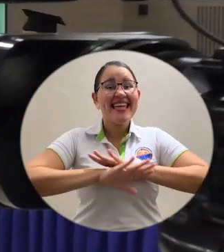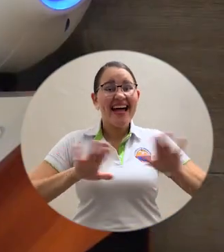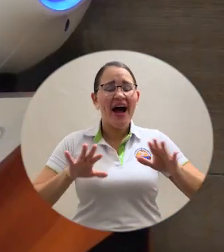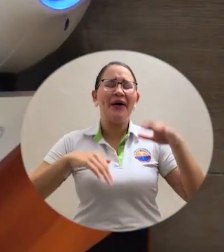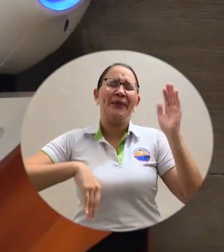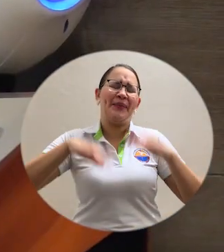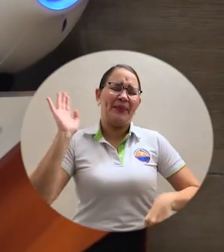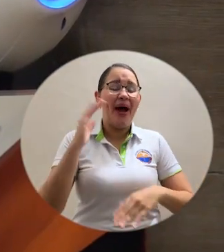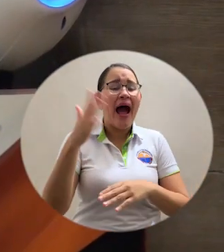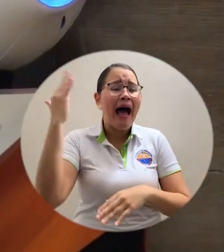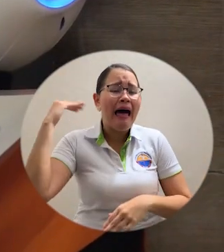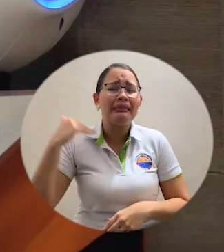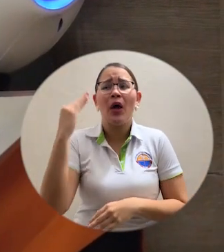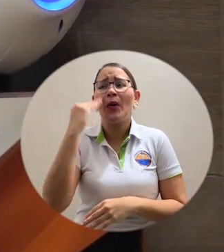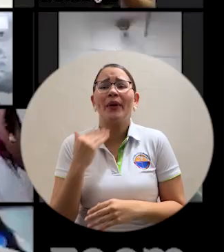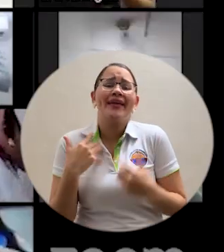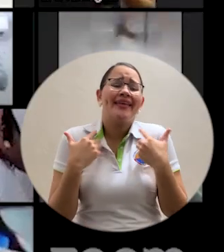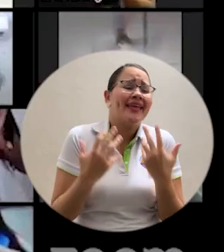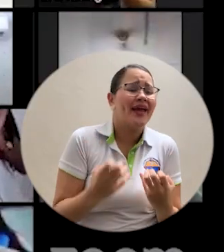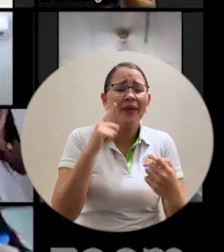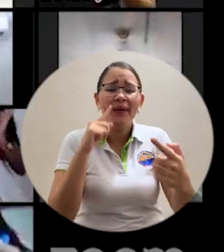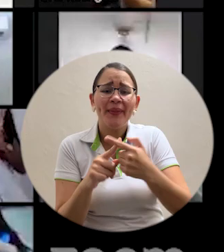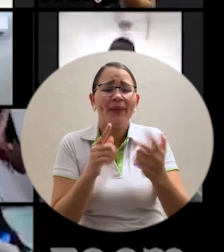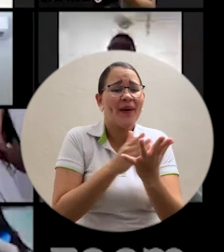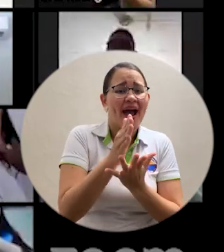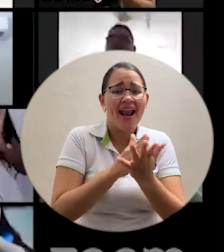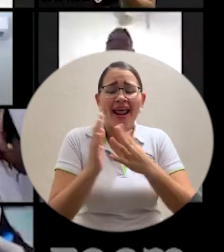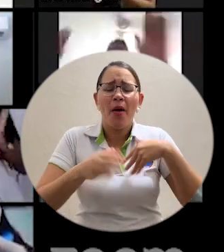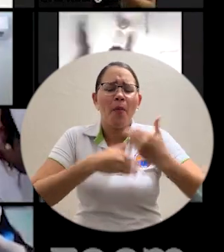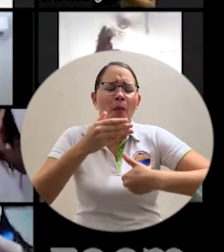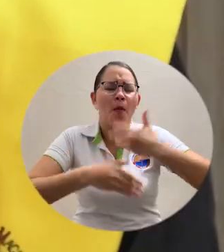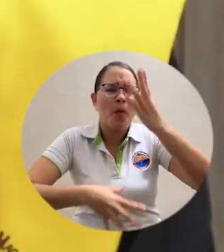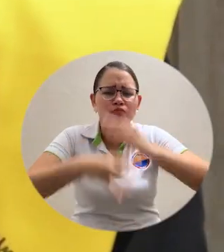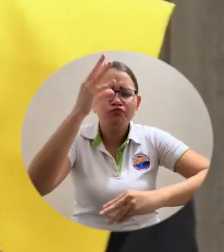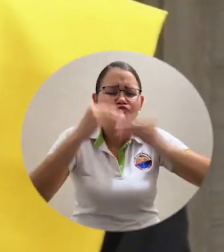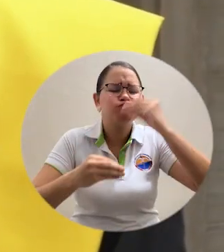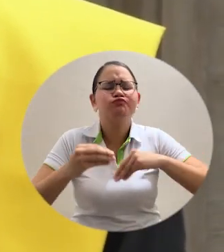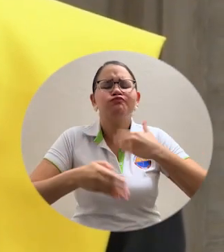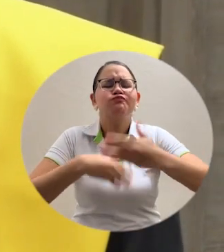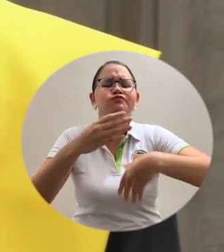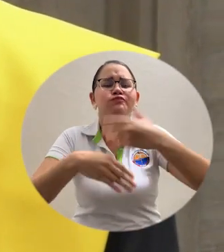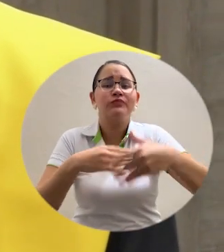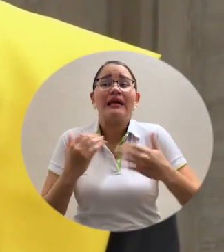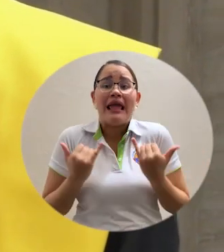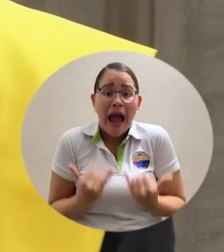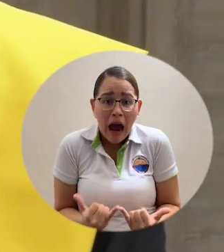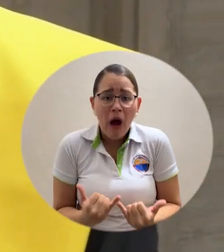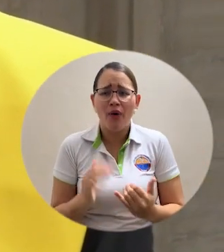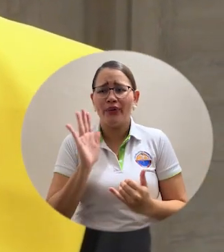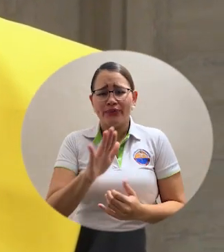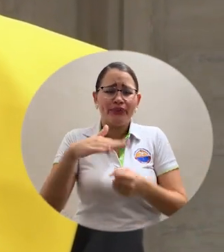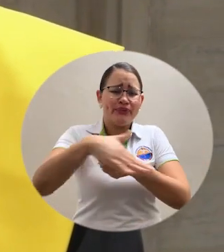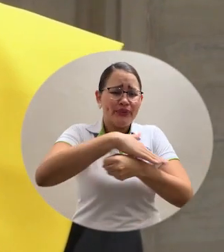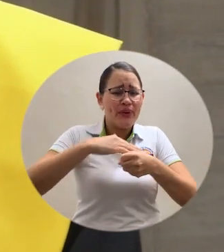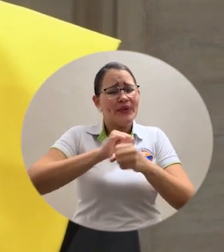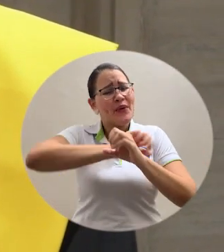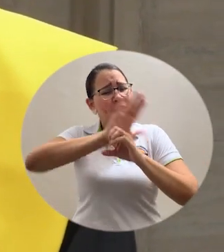cientos de jóvenes que llegaron al alma mater a realizarse en distintas áreas del saber y que a pesar de la circunstancia generada por